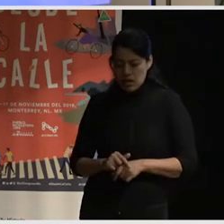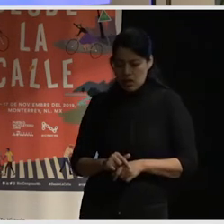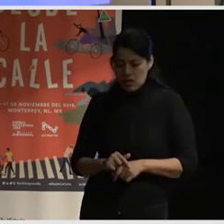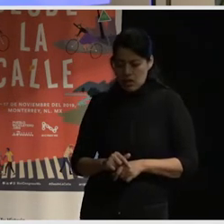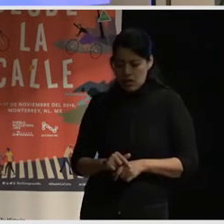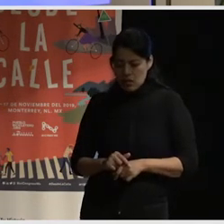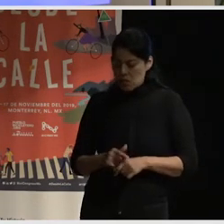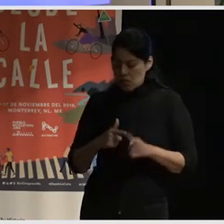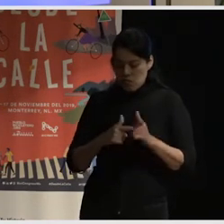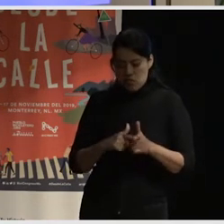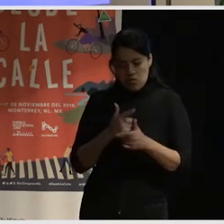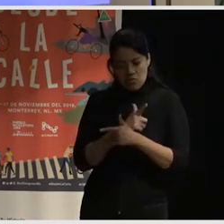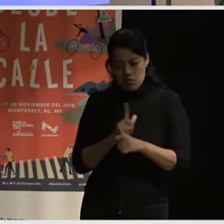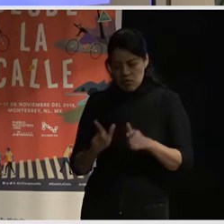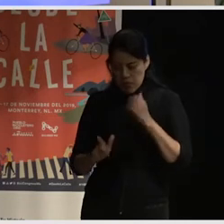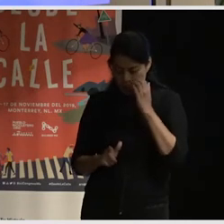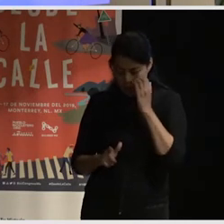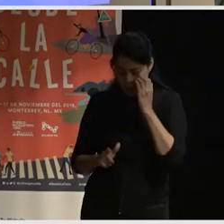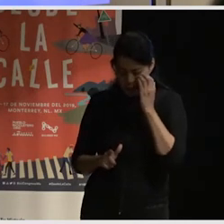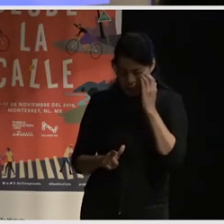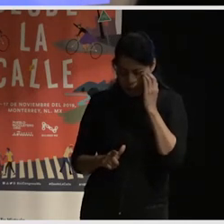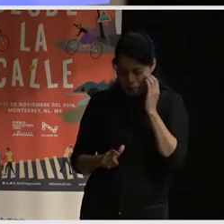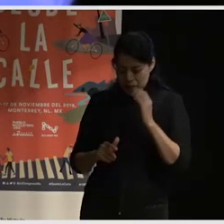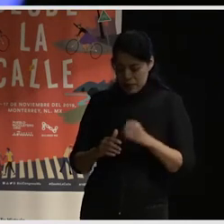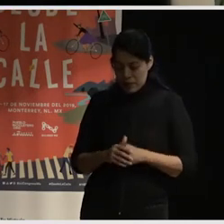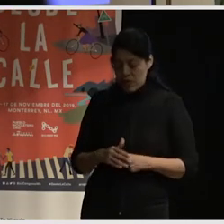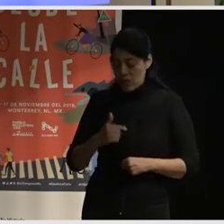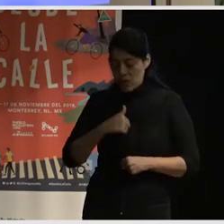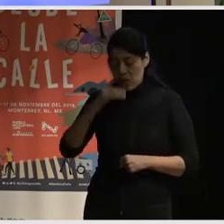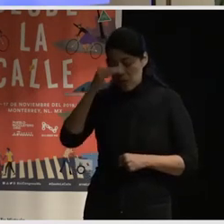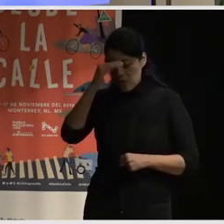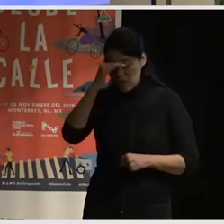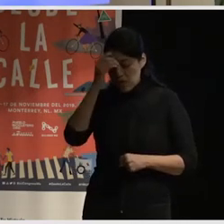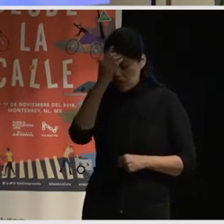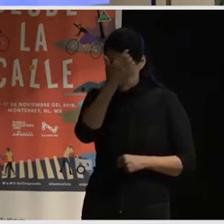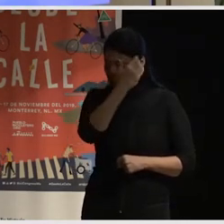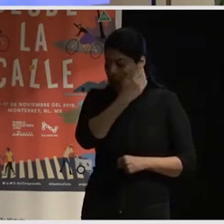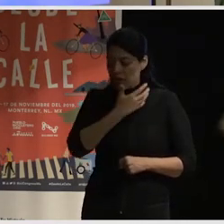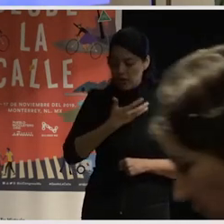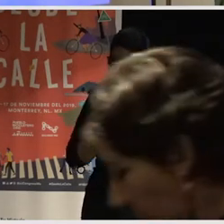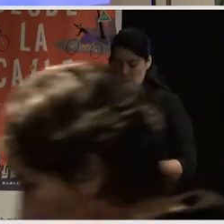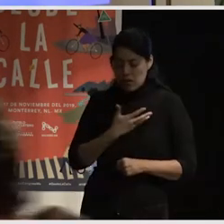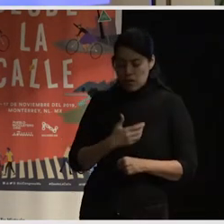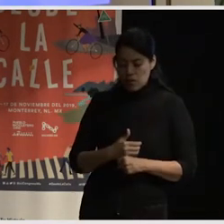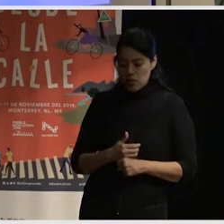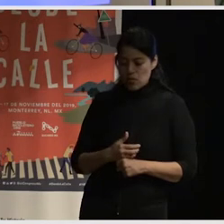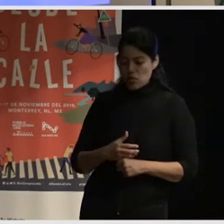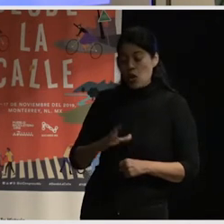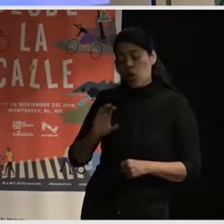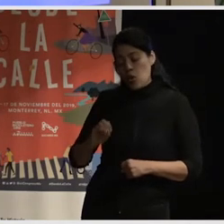ese modelo es el único pienso que tenemos la capacidad